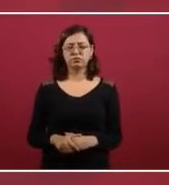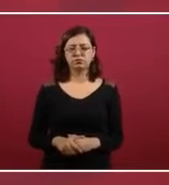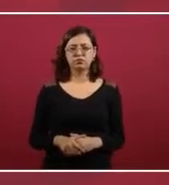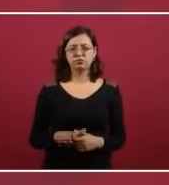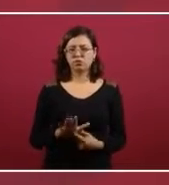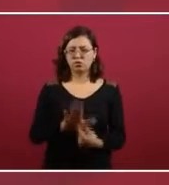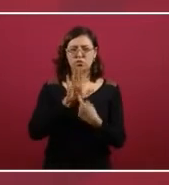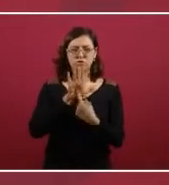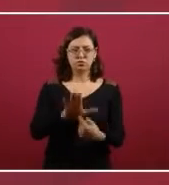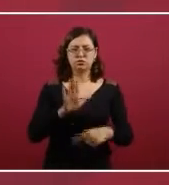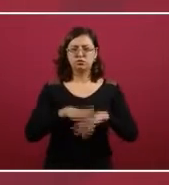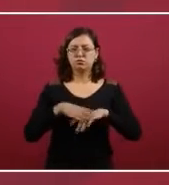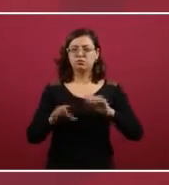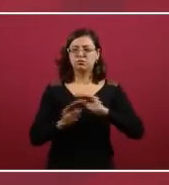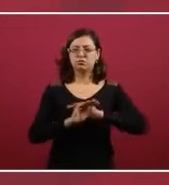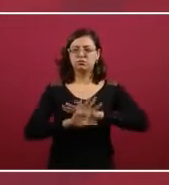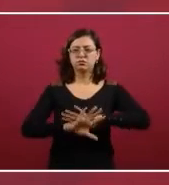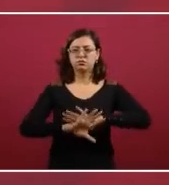evidente,